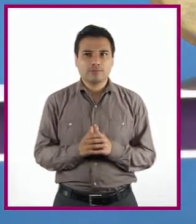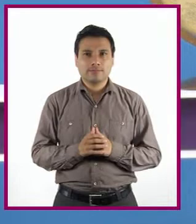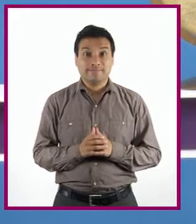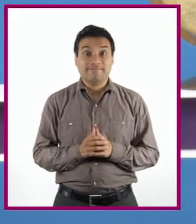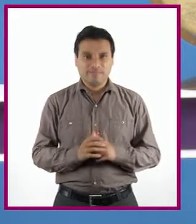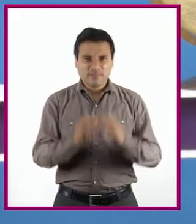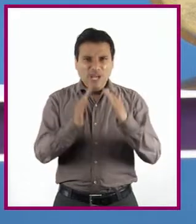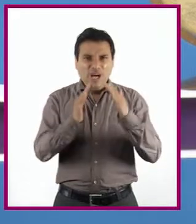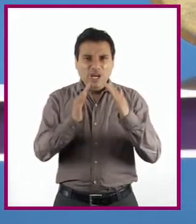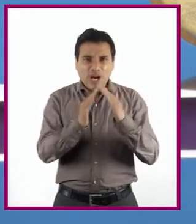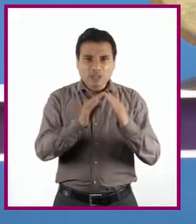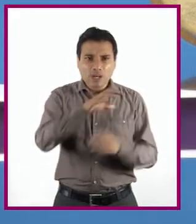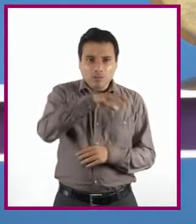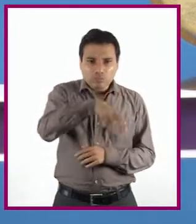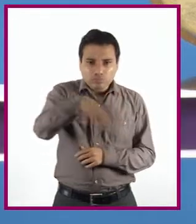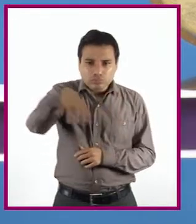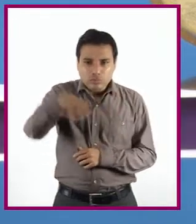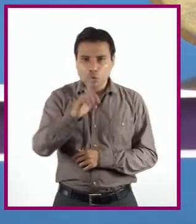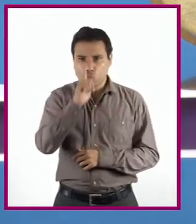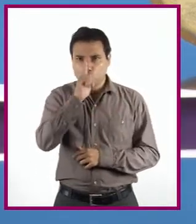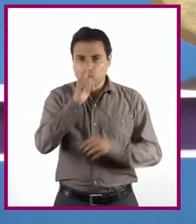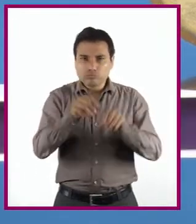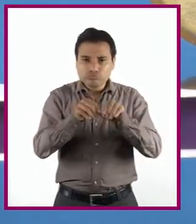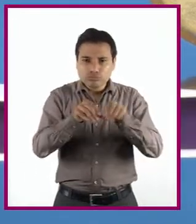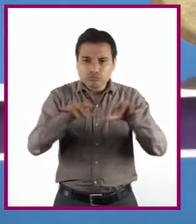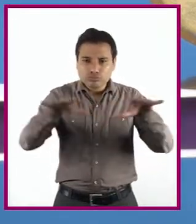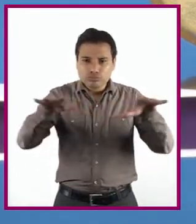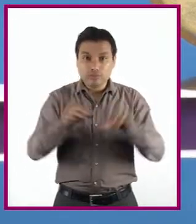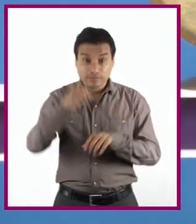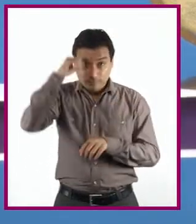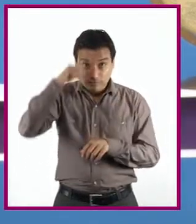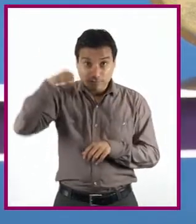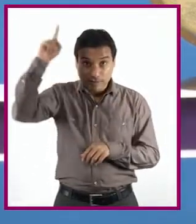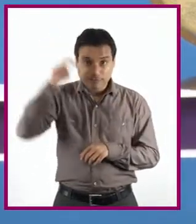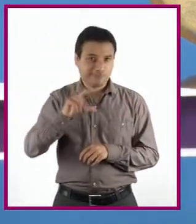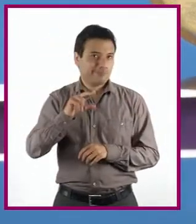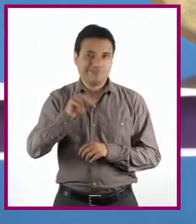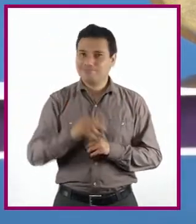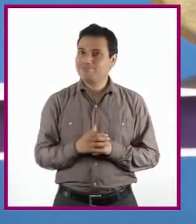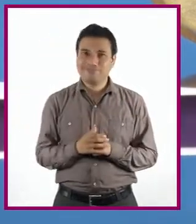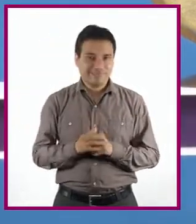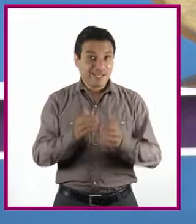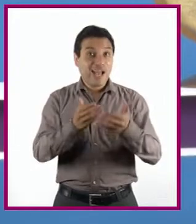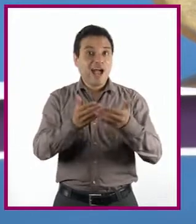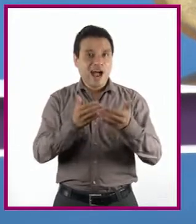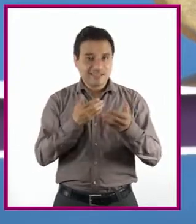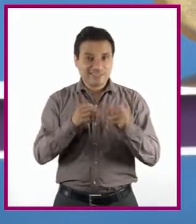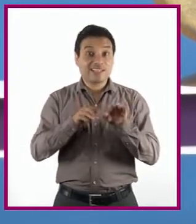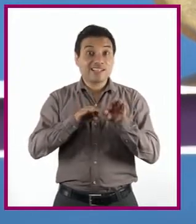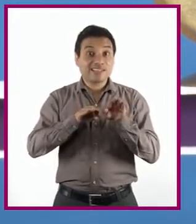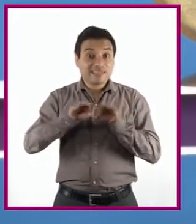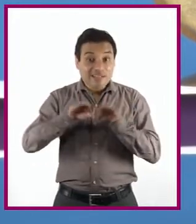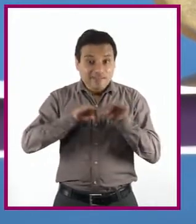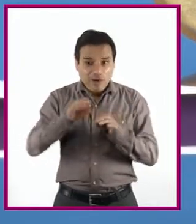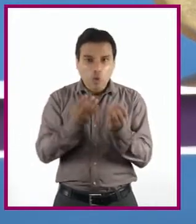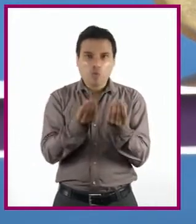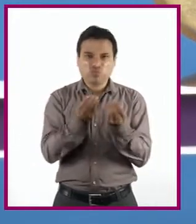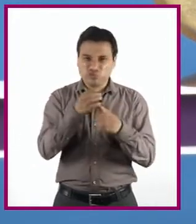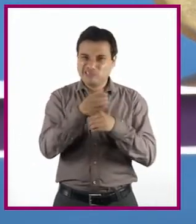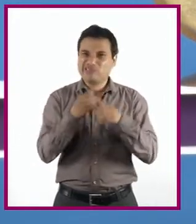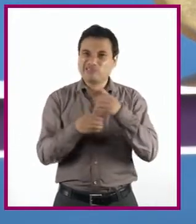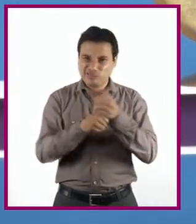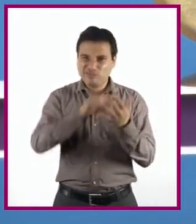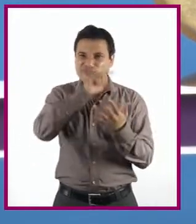a cada uno de nuestros hogares no es un proceso sencillo. Requiere mucho trabajo y emplea muchos recursos.